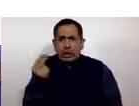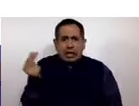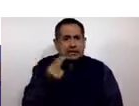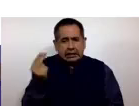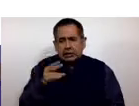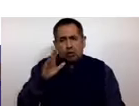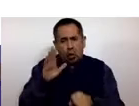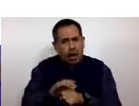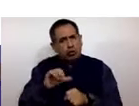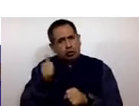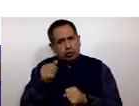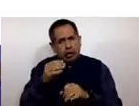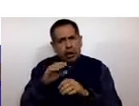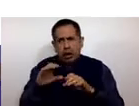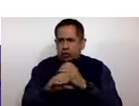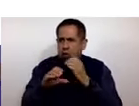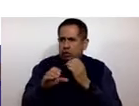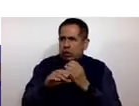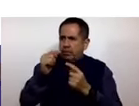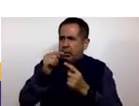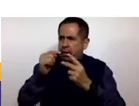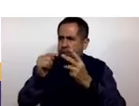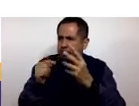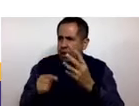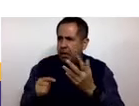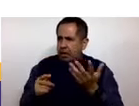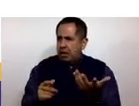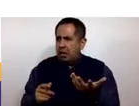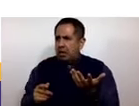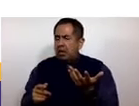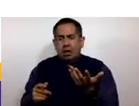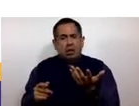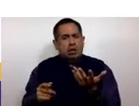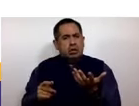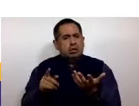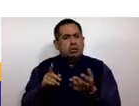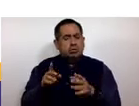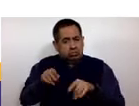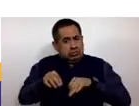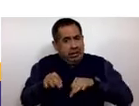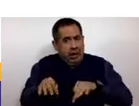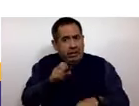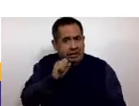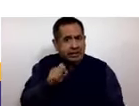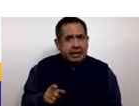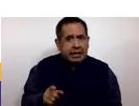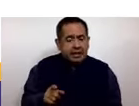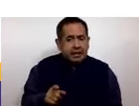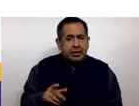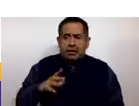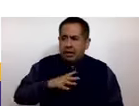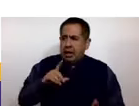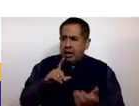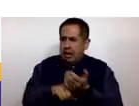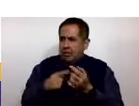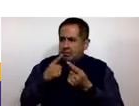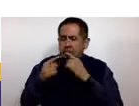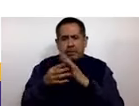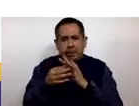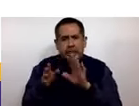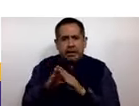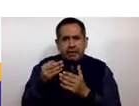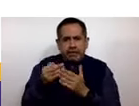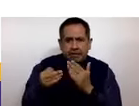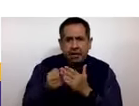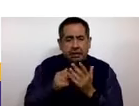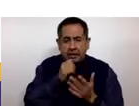otros esquemas porque, pues, son trabajadoras, ¿no? Y los esquemas que existen no les son suficientes o no se